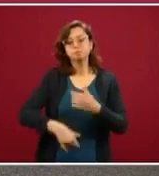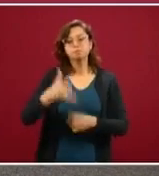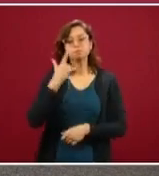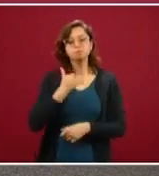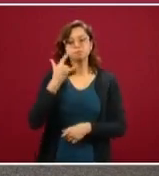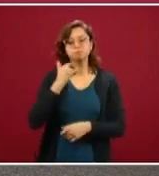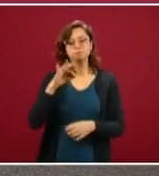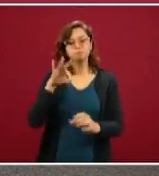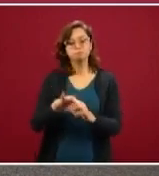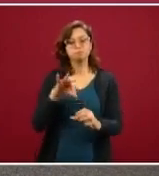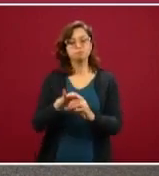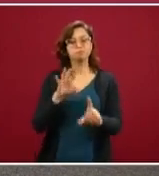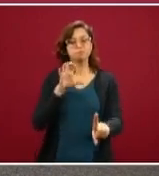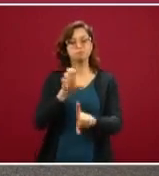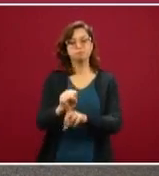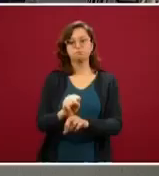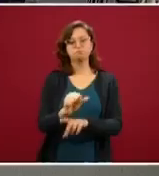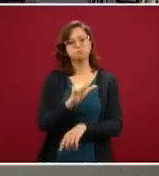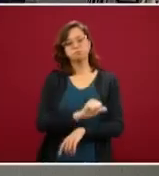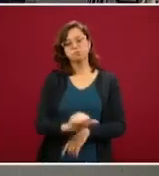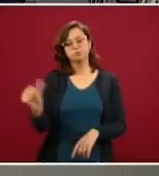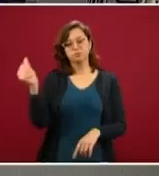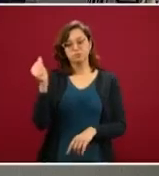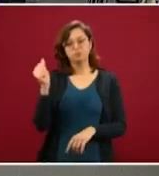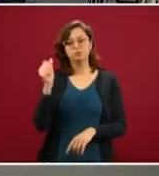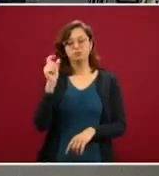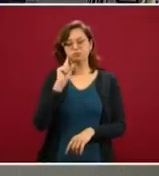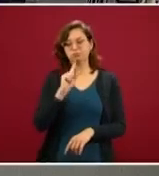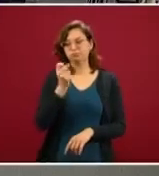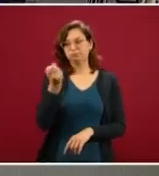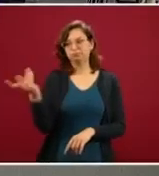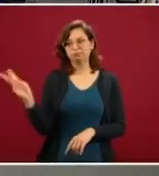voto, y otras más, otras mujeres más.